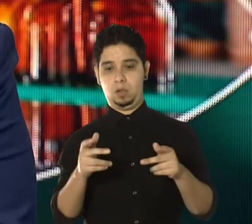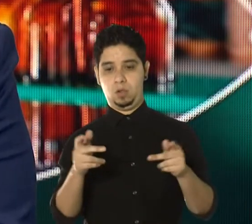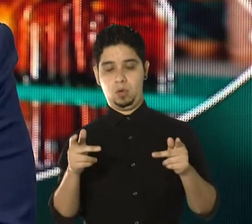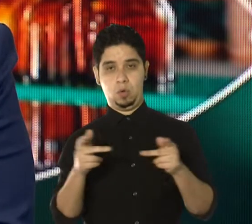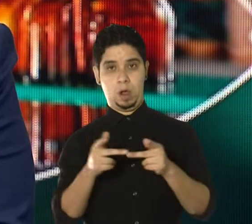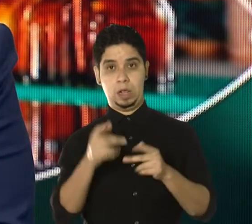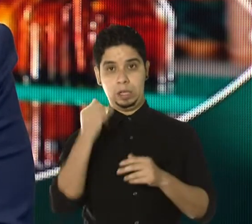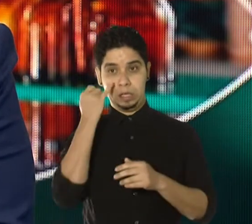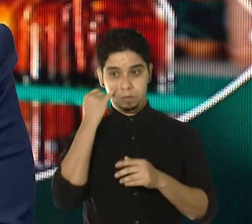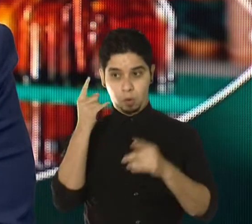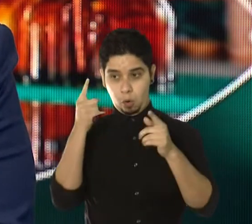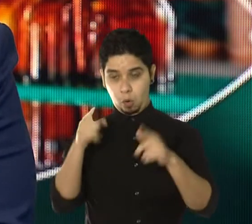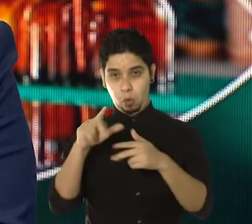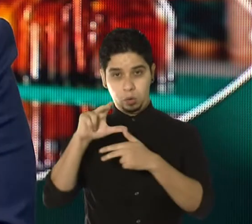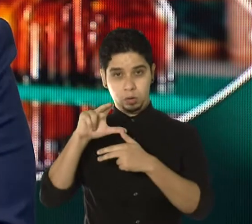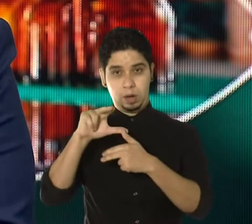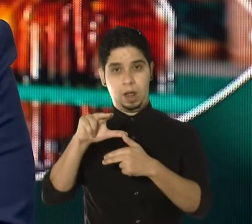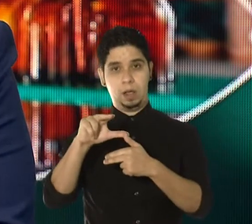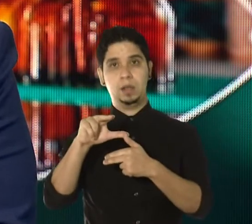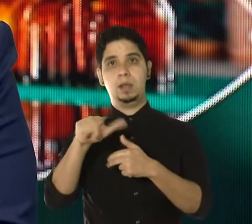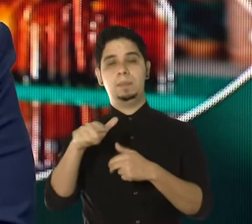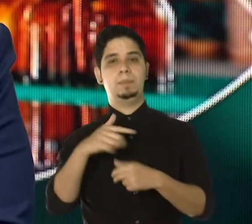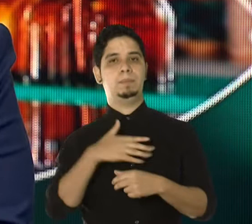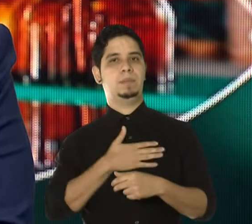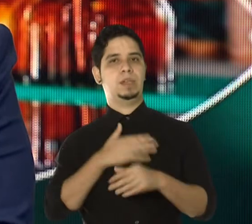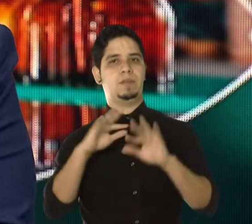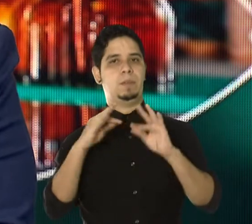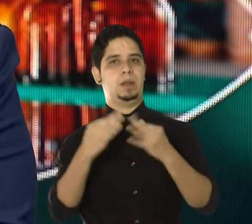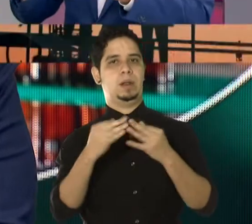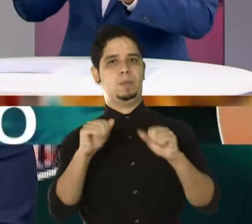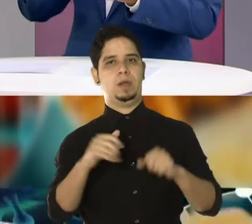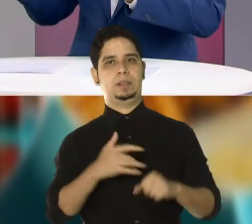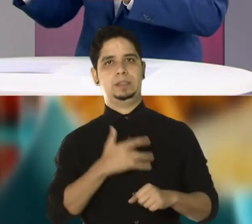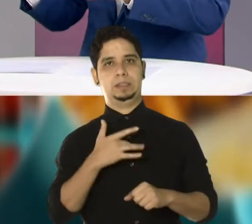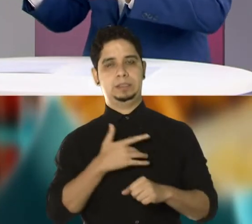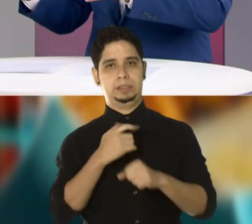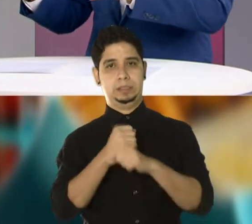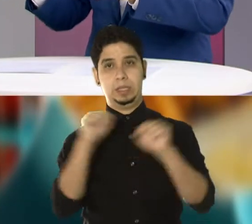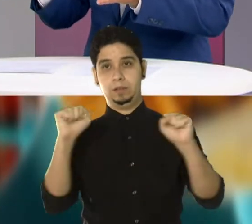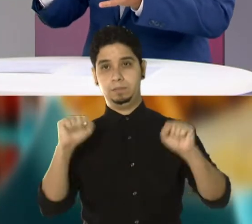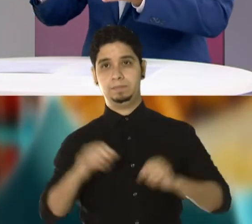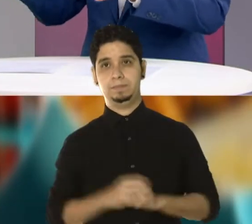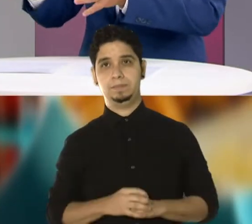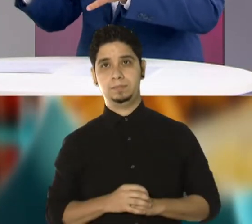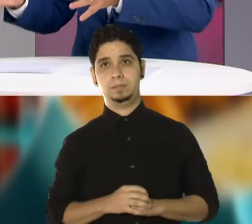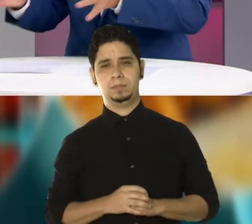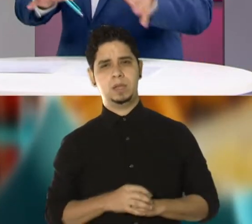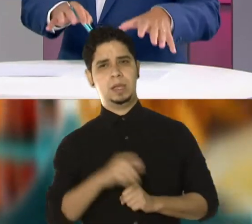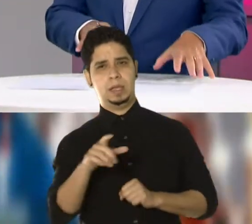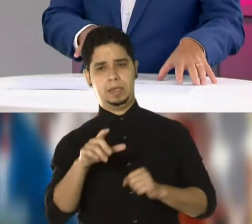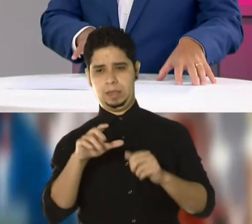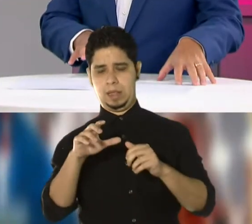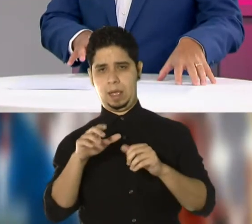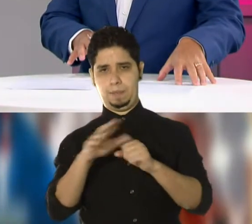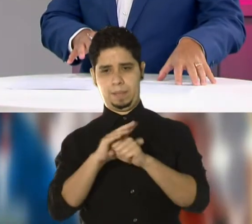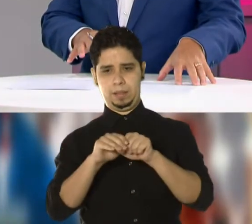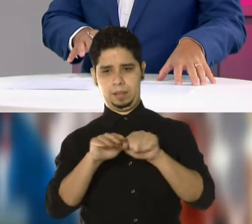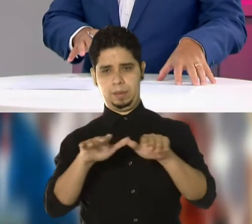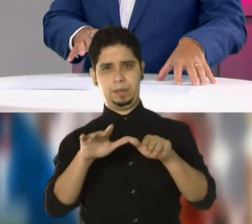vuelva a pasar lo que nos pasó en el 2017, mi familia pueda estar segura. ¿Y la pandemia de alguna forma está relacionada también a este boom?